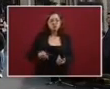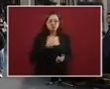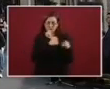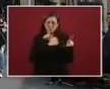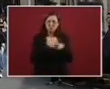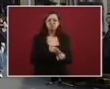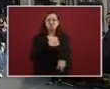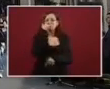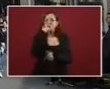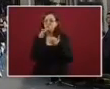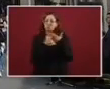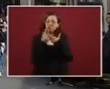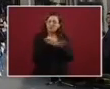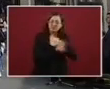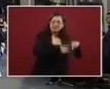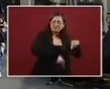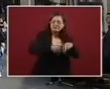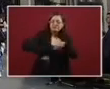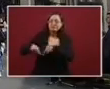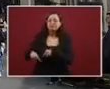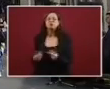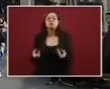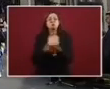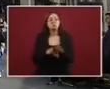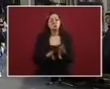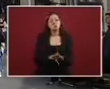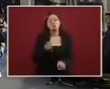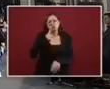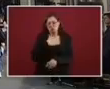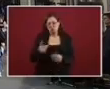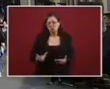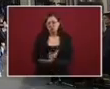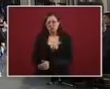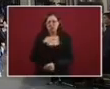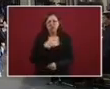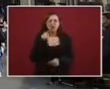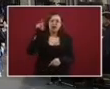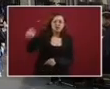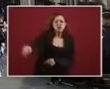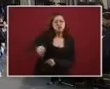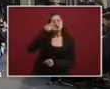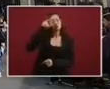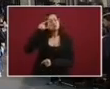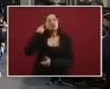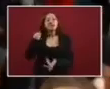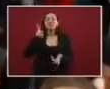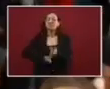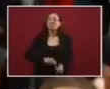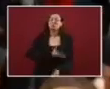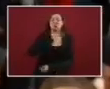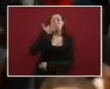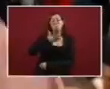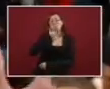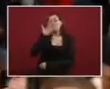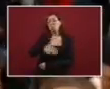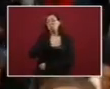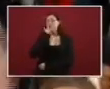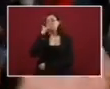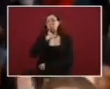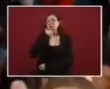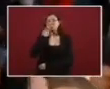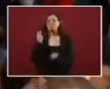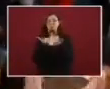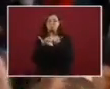yo vengo de campeche un lugar en el que desgraciadamente la corrupción es un común denominador el crecimiento